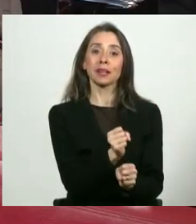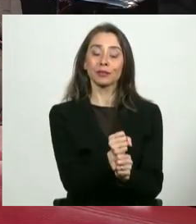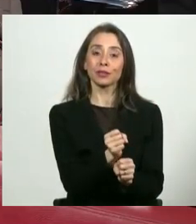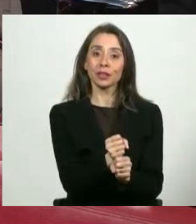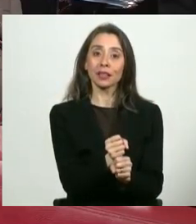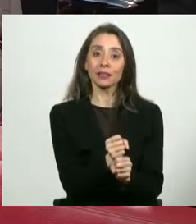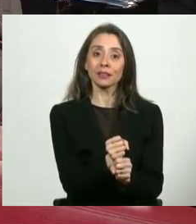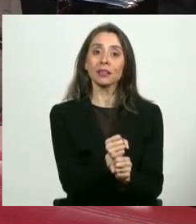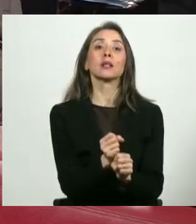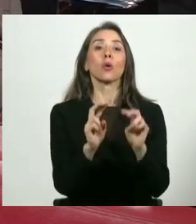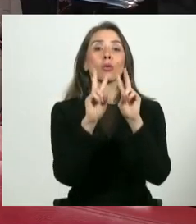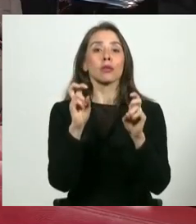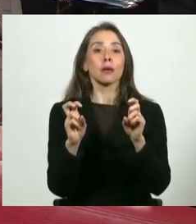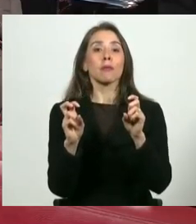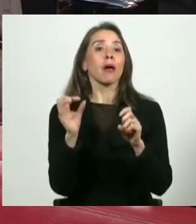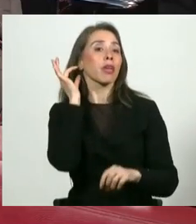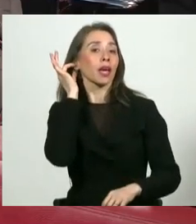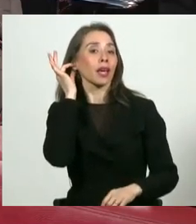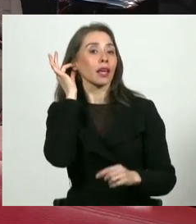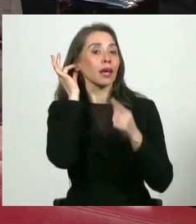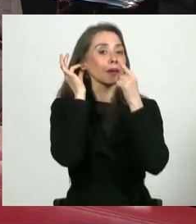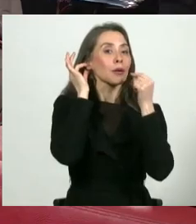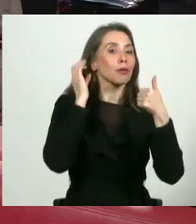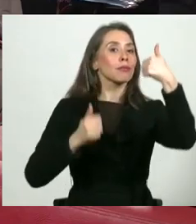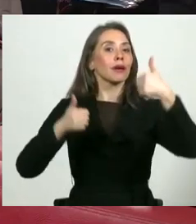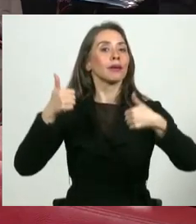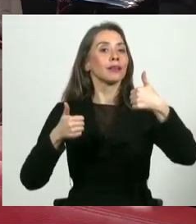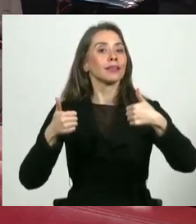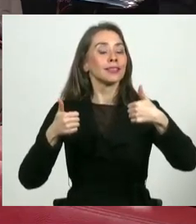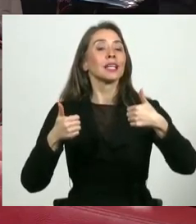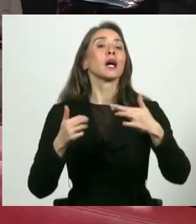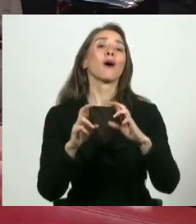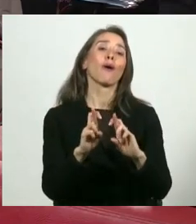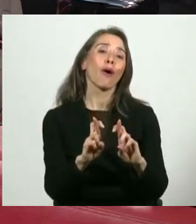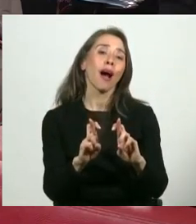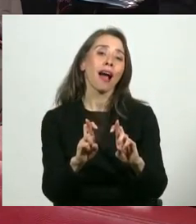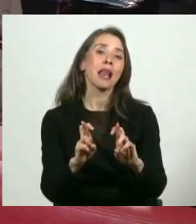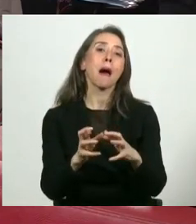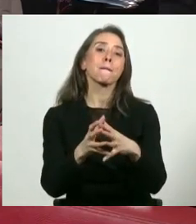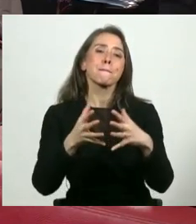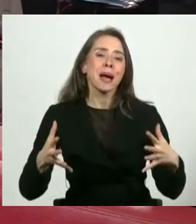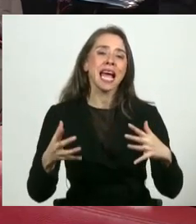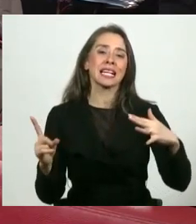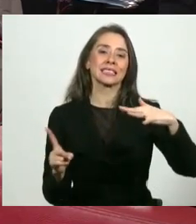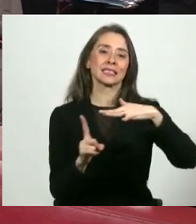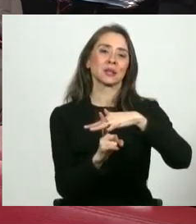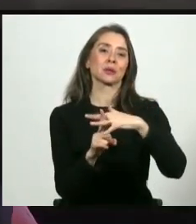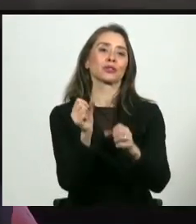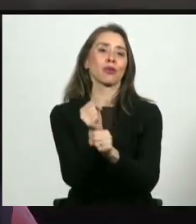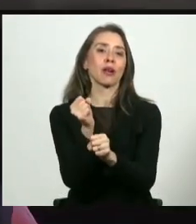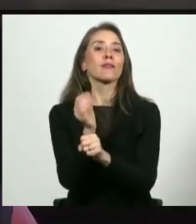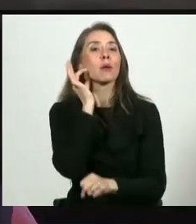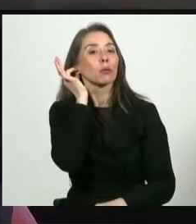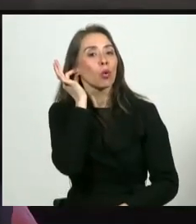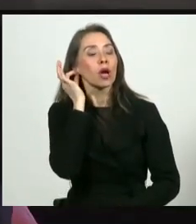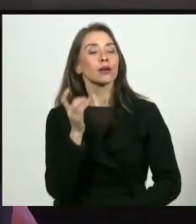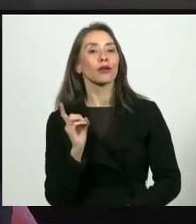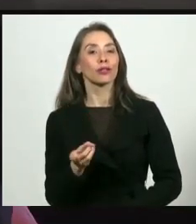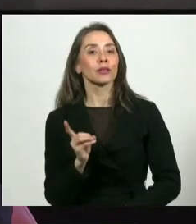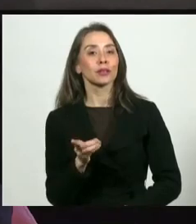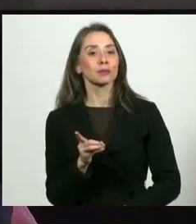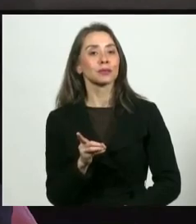pasa por un tema de género. Entonces, ojalá existiese más inclusión laboral también de mujeres con